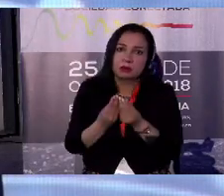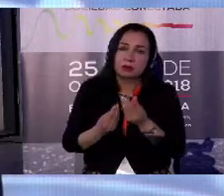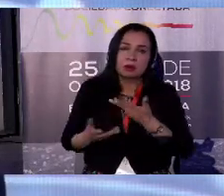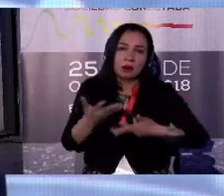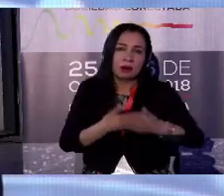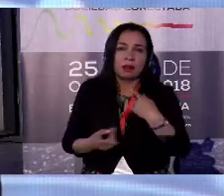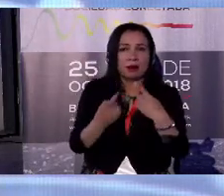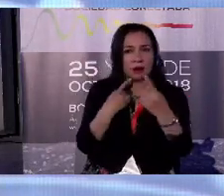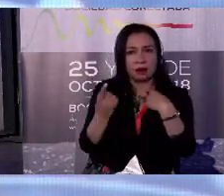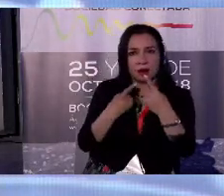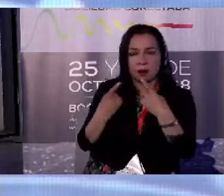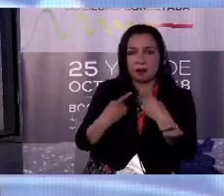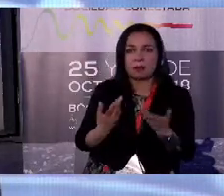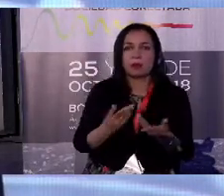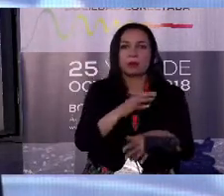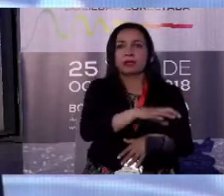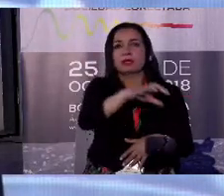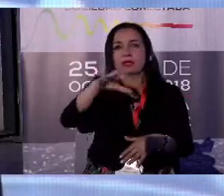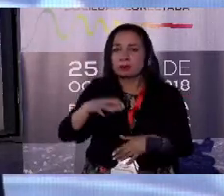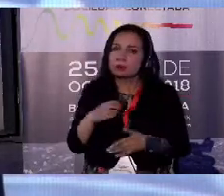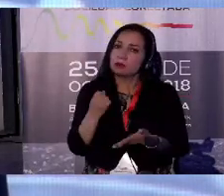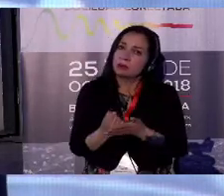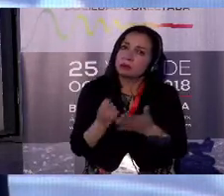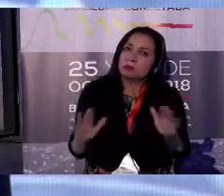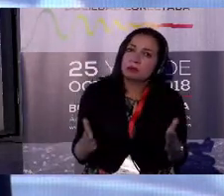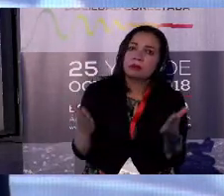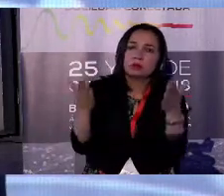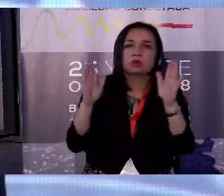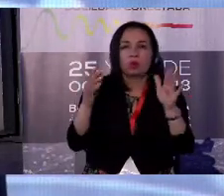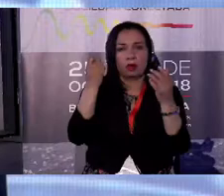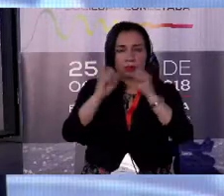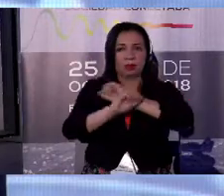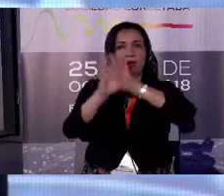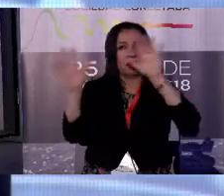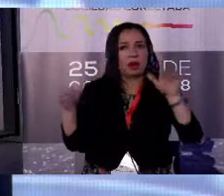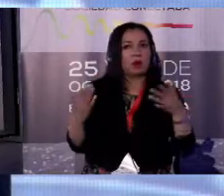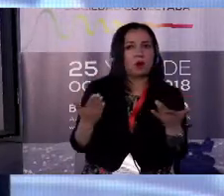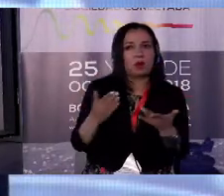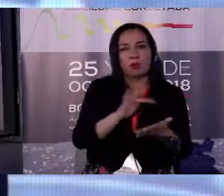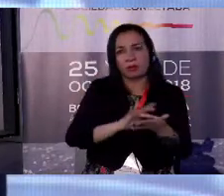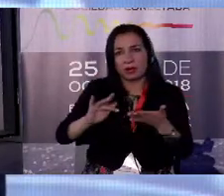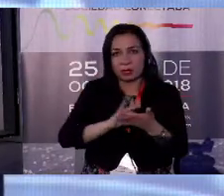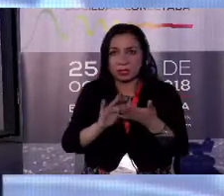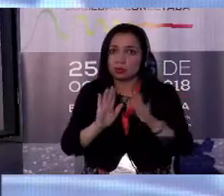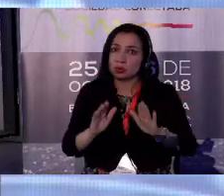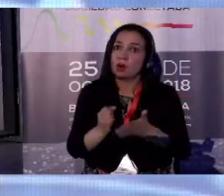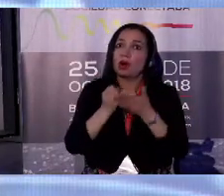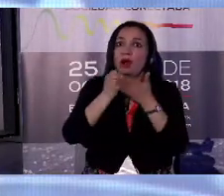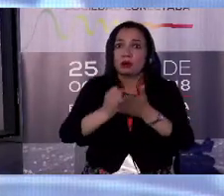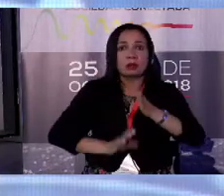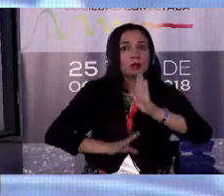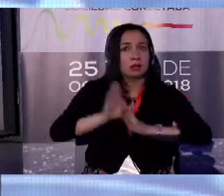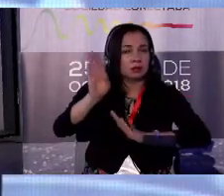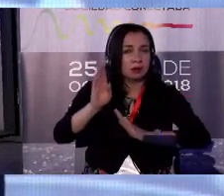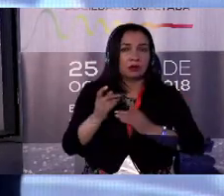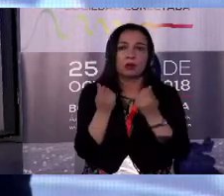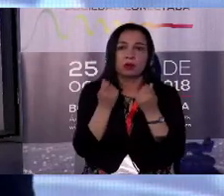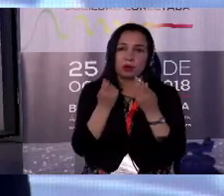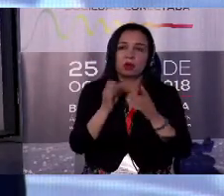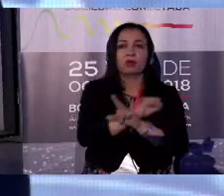la promoción hacia otros sectores para poder entender lo clave de lo digital como potenciador de la economía y el desarrollo económico social de los